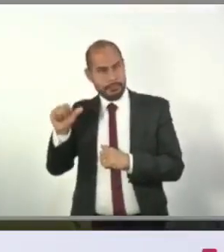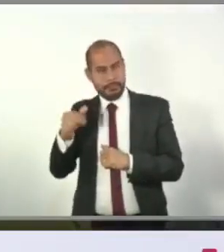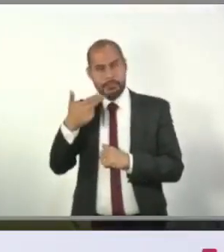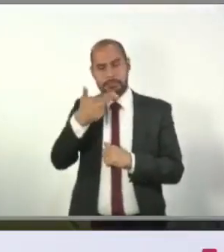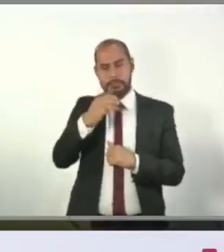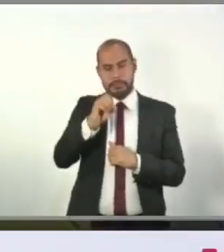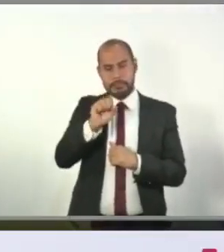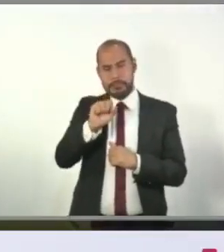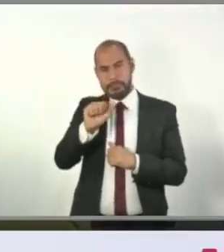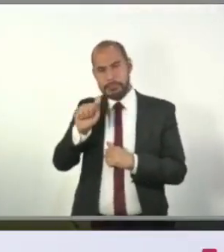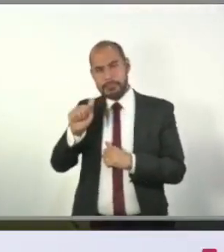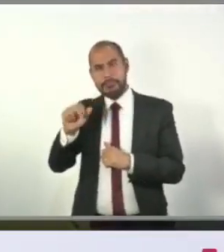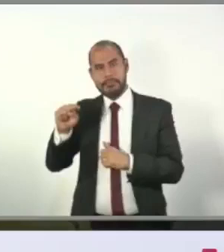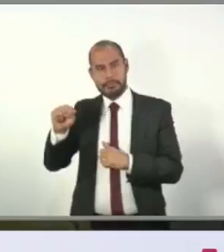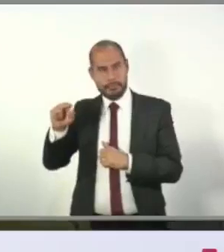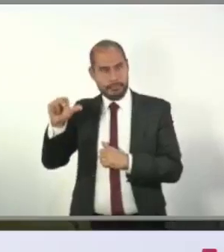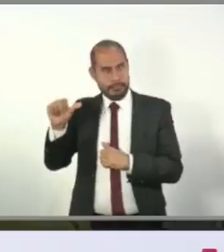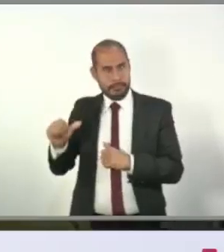hosana,